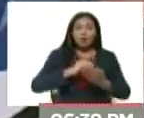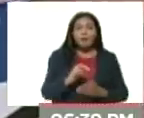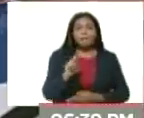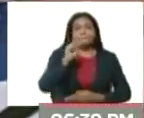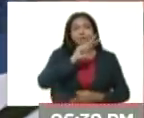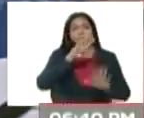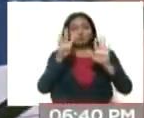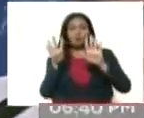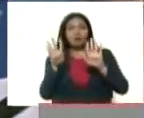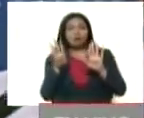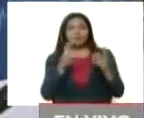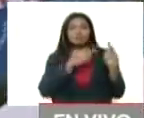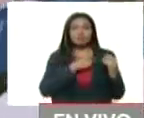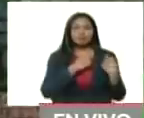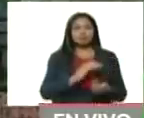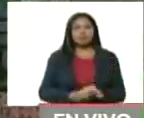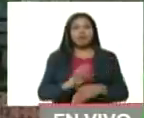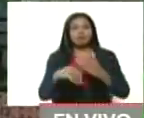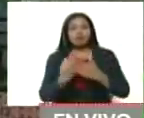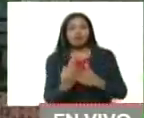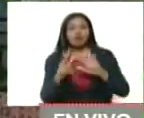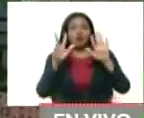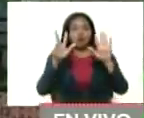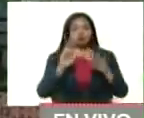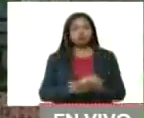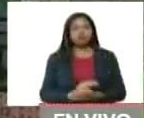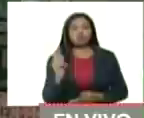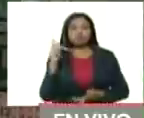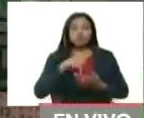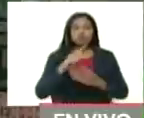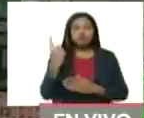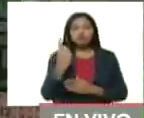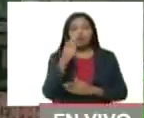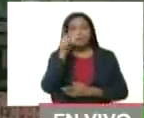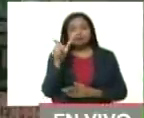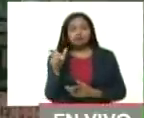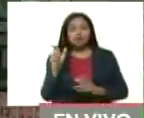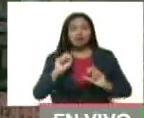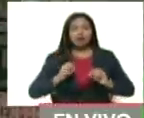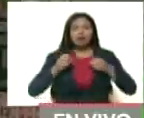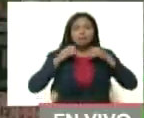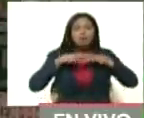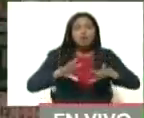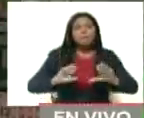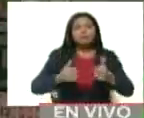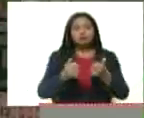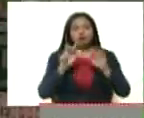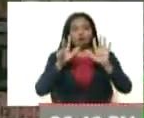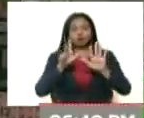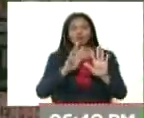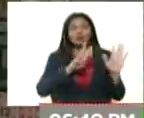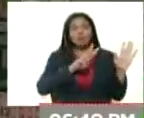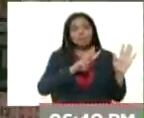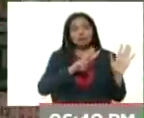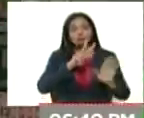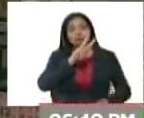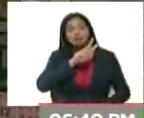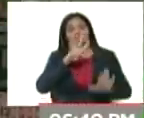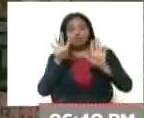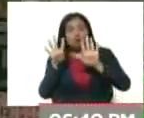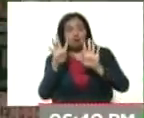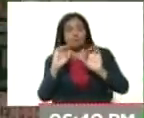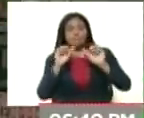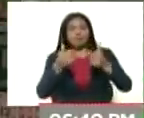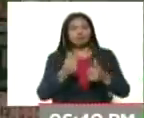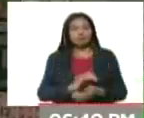esos 29 casos, al menos 8 provienen de un solo foco. Al menos 8 de los 29 casos provienen